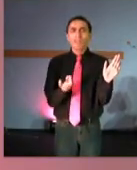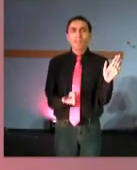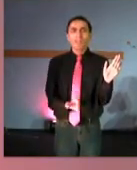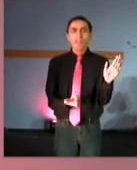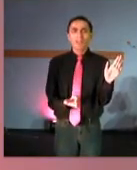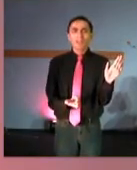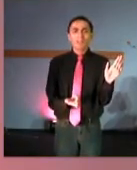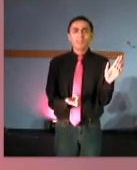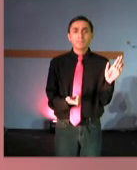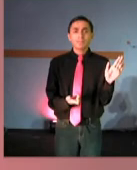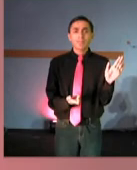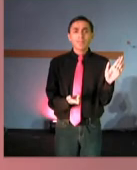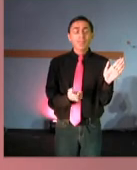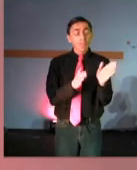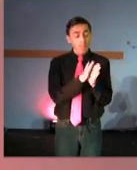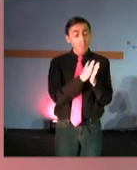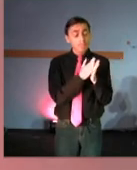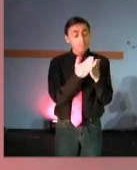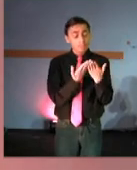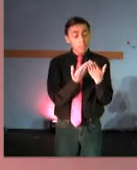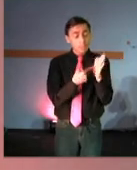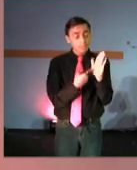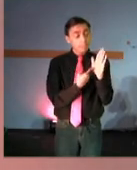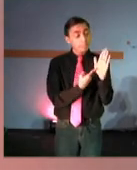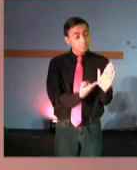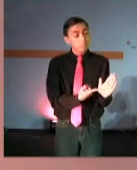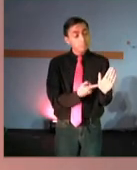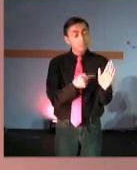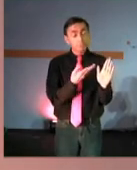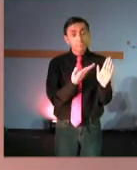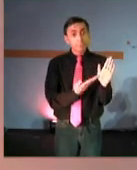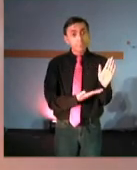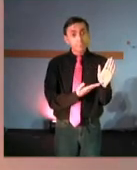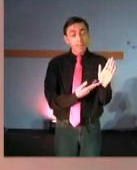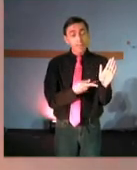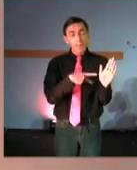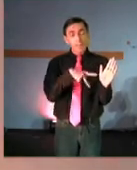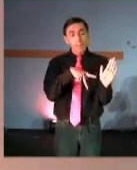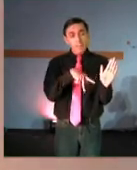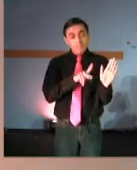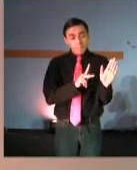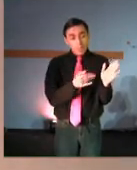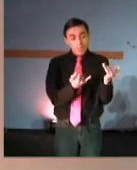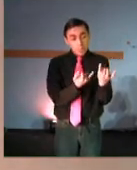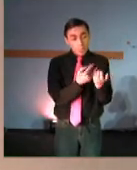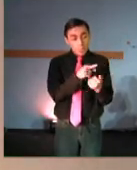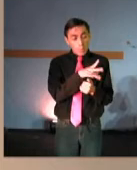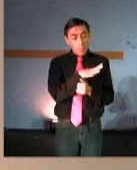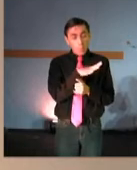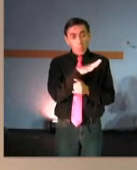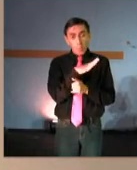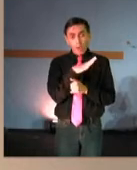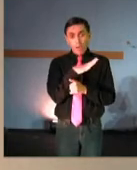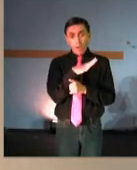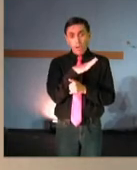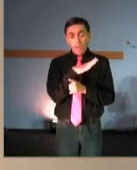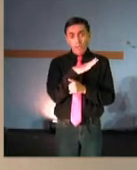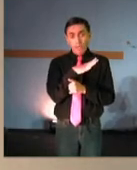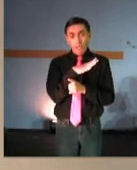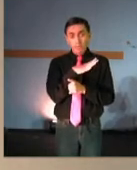de este texto, de este libro en Camena, pero ahí también la acompañaremos de la presentación de